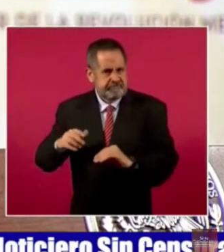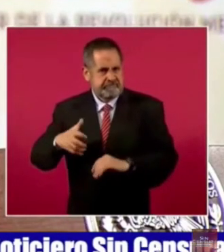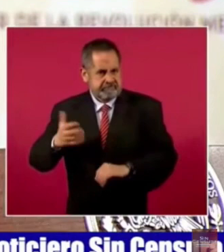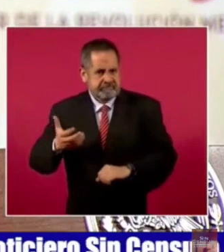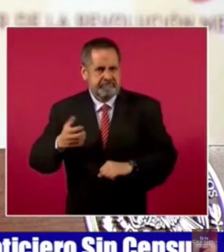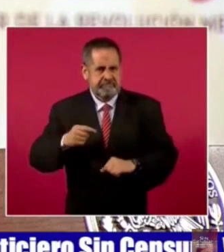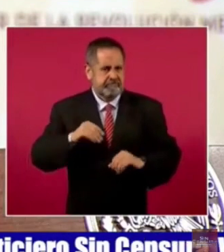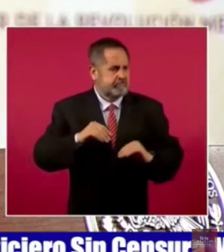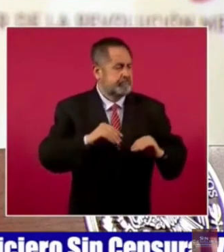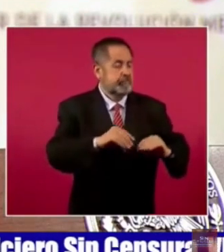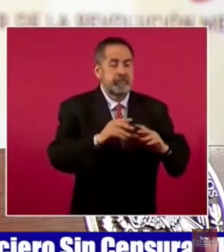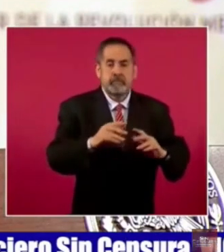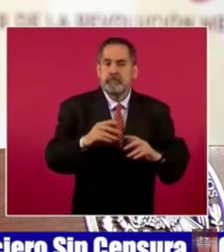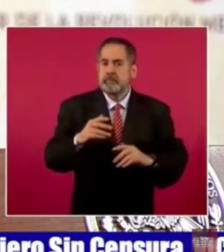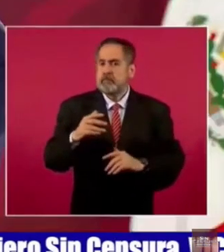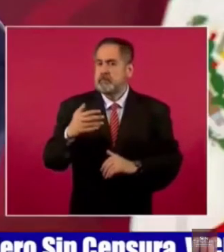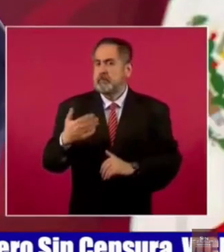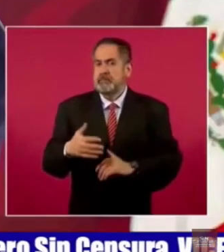pues